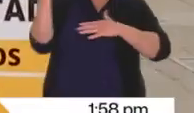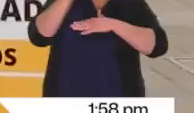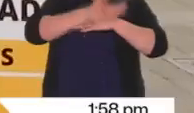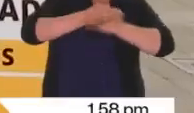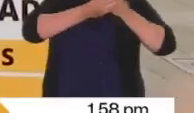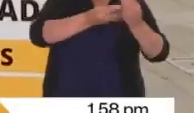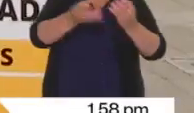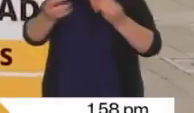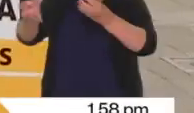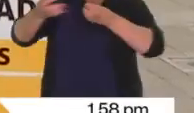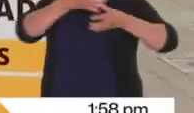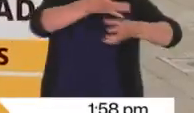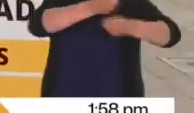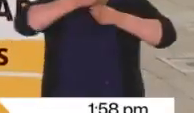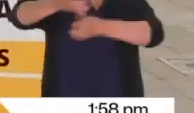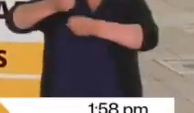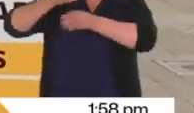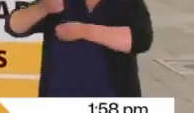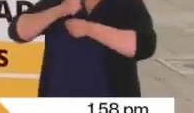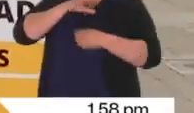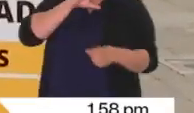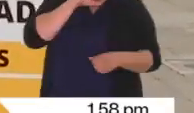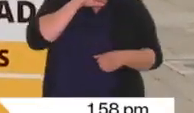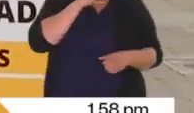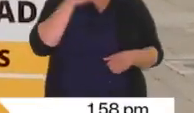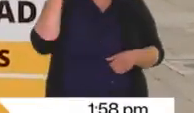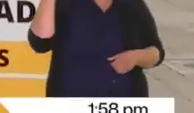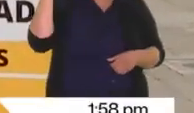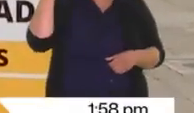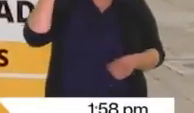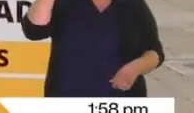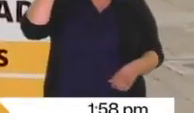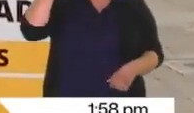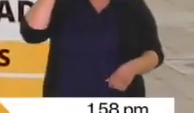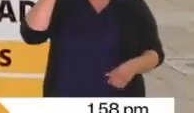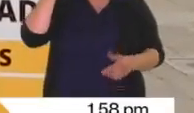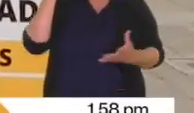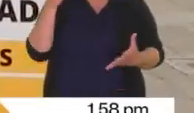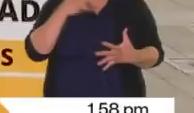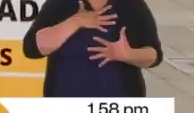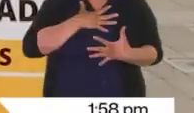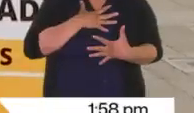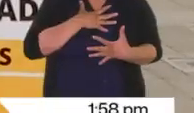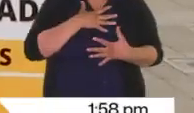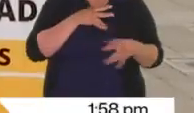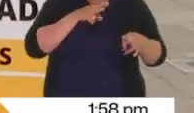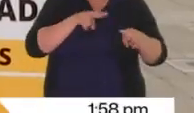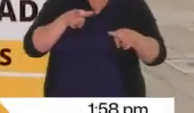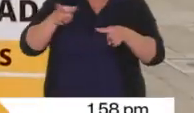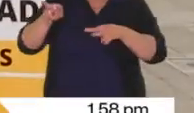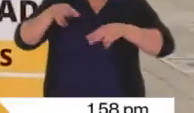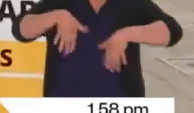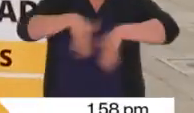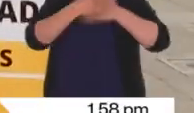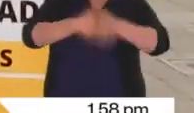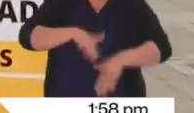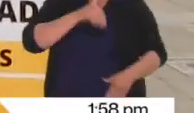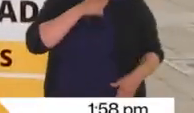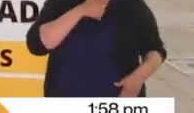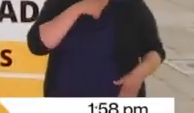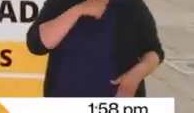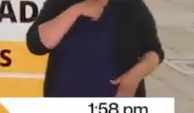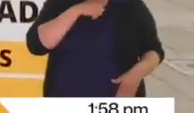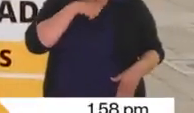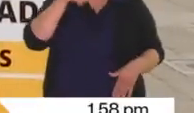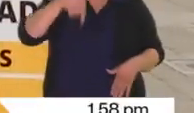felices nació Hace 4 años cuando no pude soportar más ser indiferente ante la realidad tan aterradora que enfrentan nuestros animales de calle